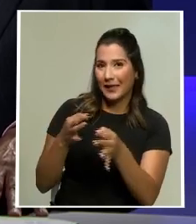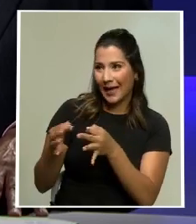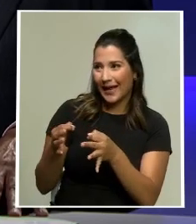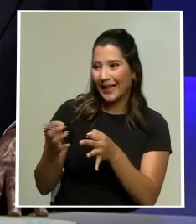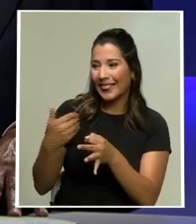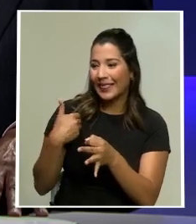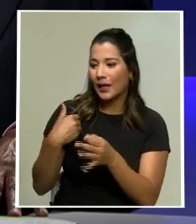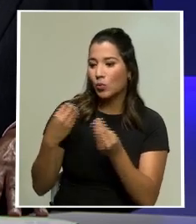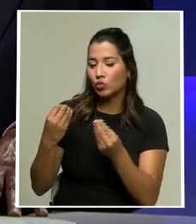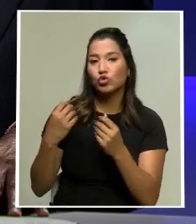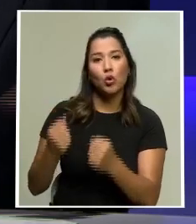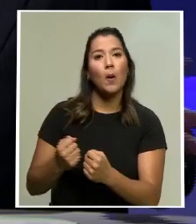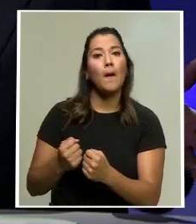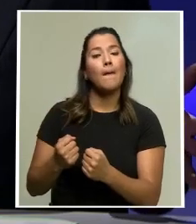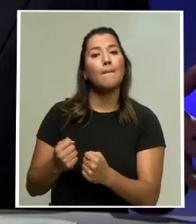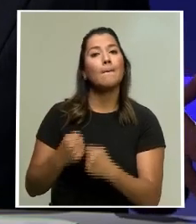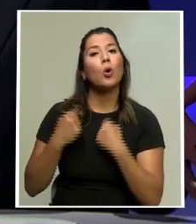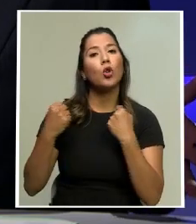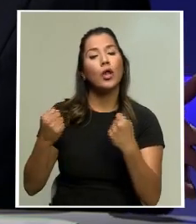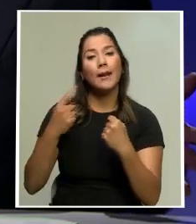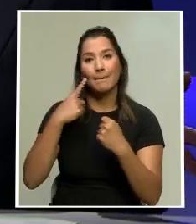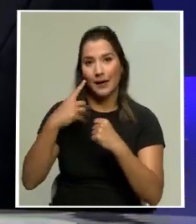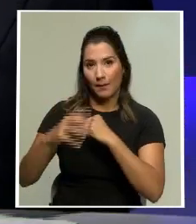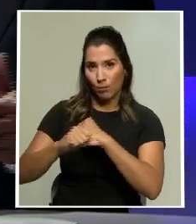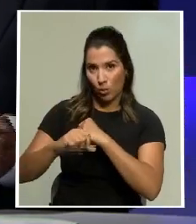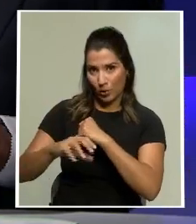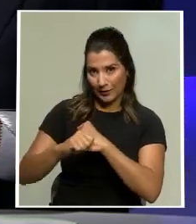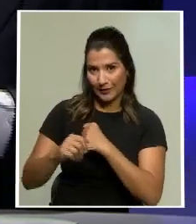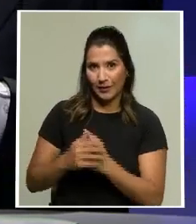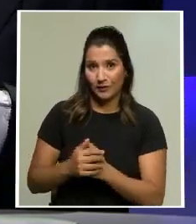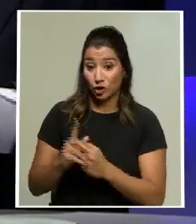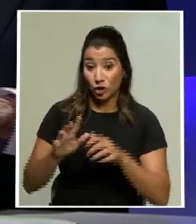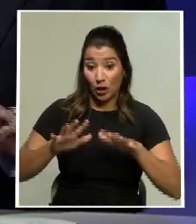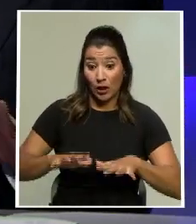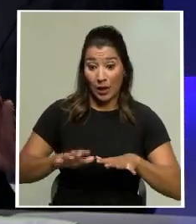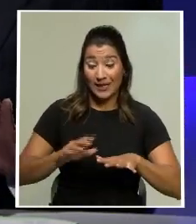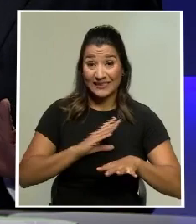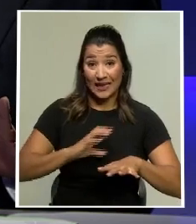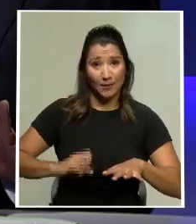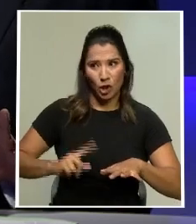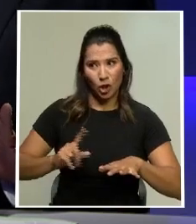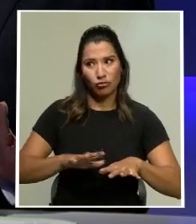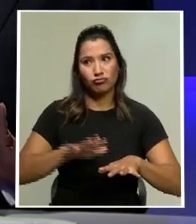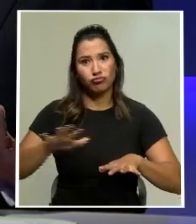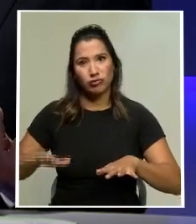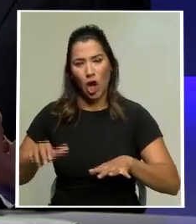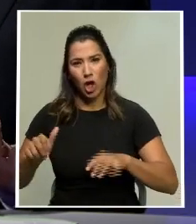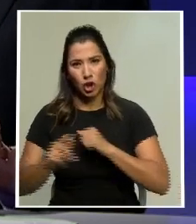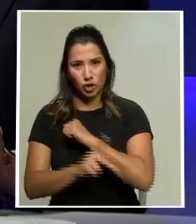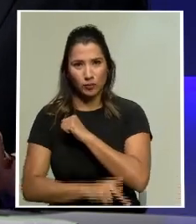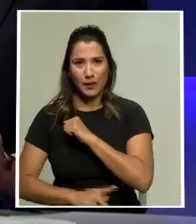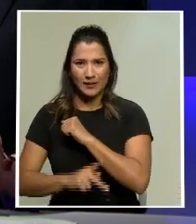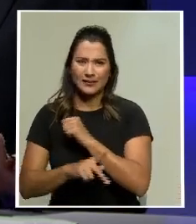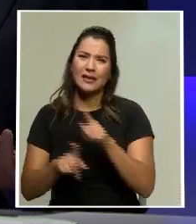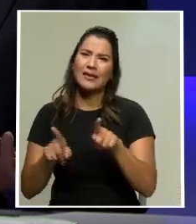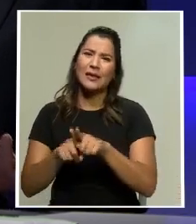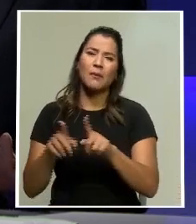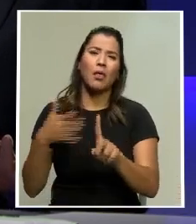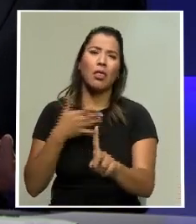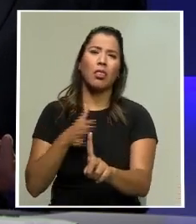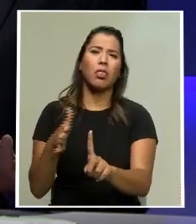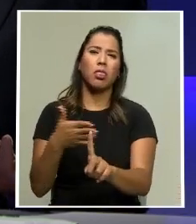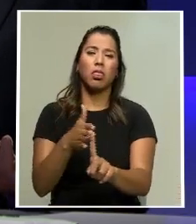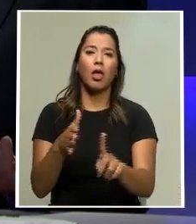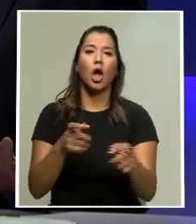publicitaria. Atraviesa países y, por supuesto, evade los controles del Tribunal Supremo de Elecciones.